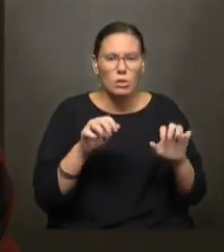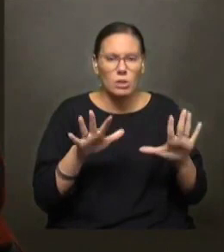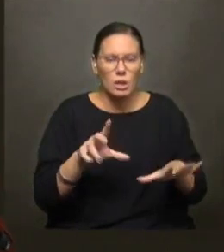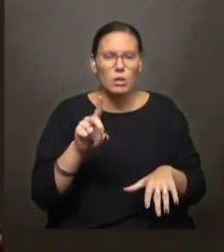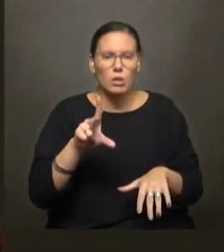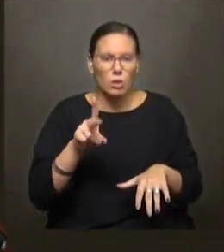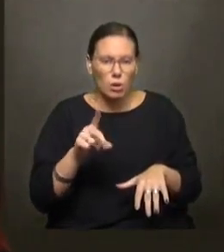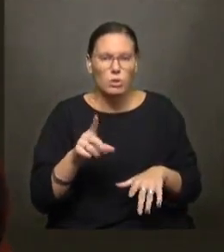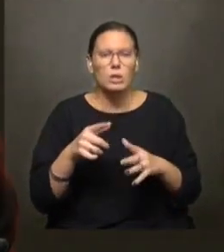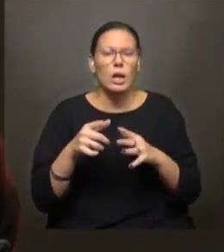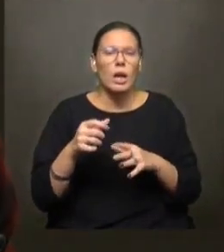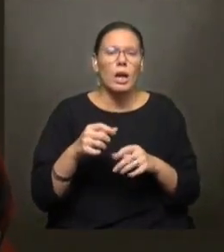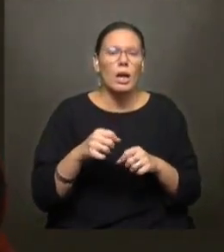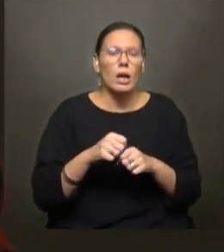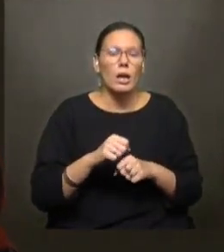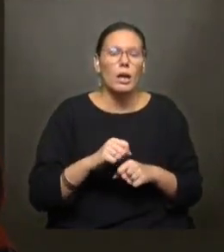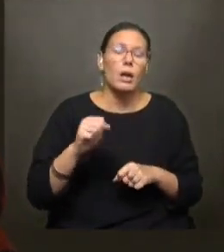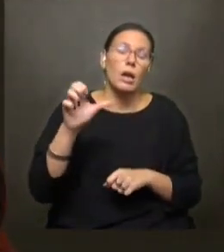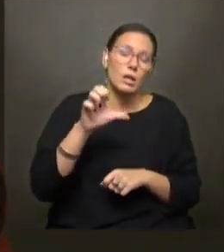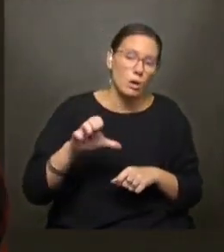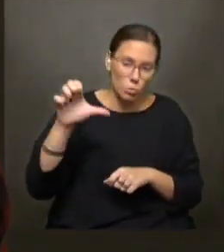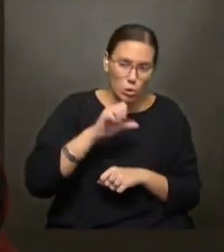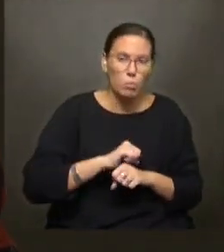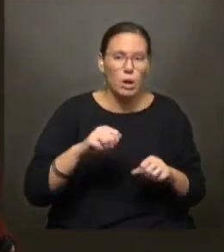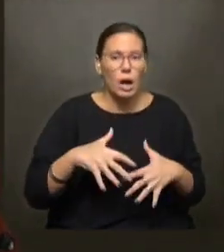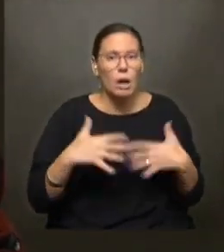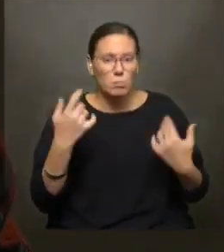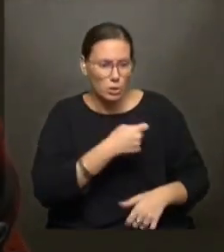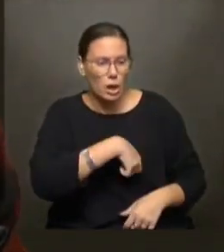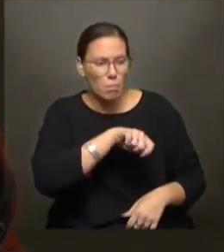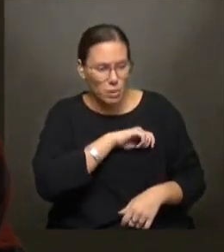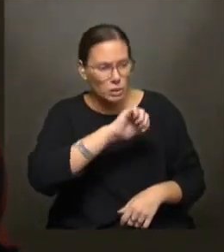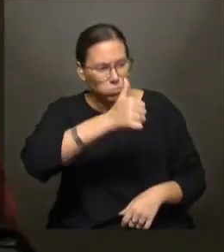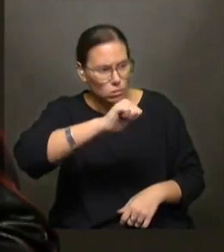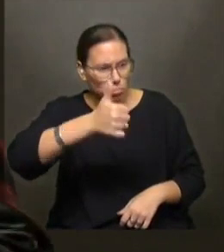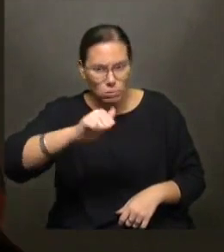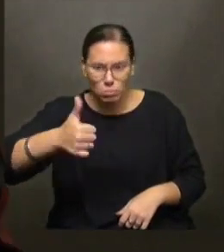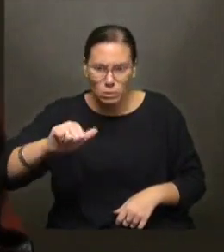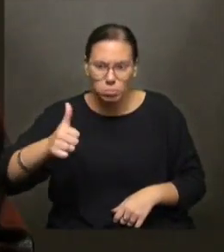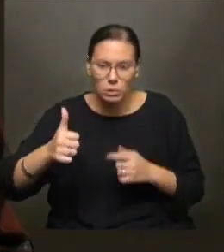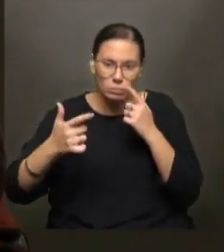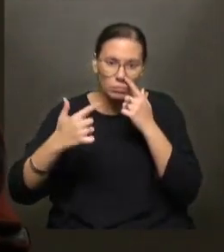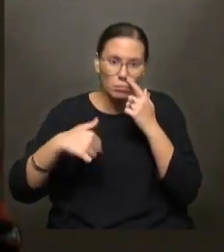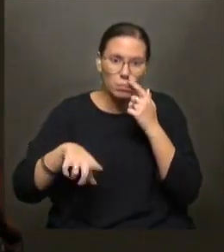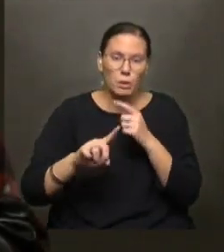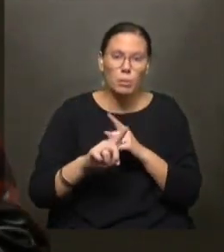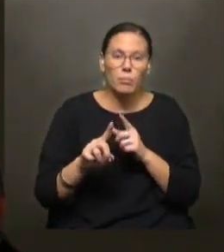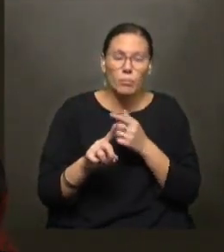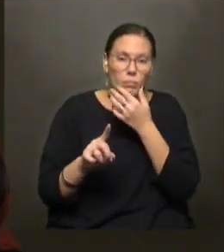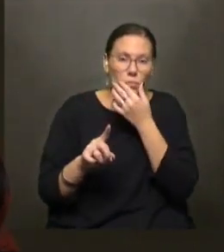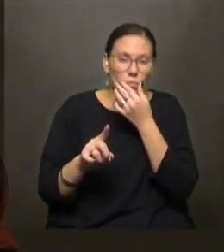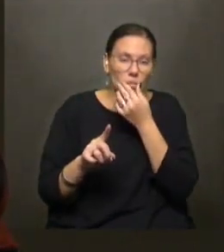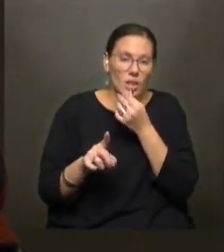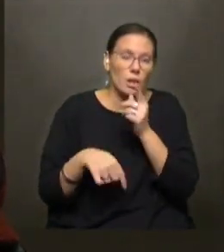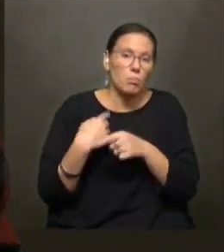veces el título de Europa que pudo derrotar a los grandes campeones de España en su momento pero que bueno como él no no estuvo